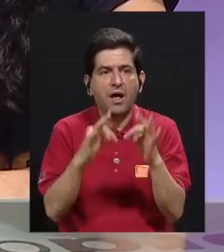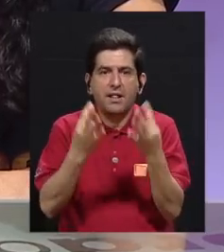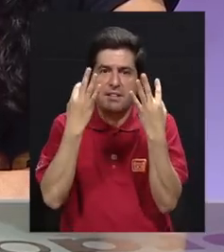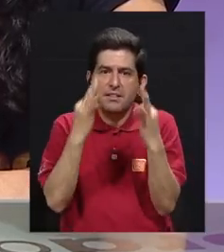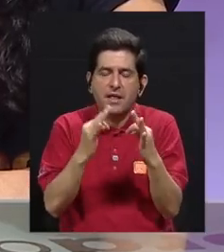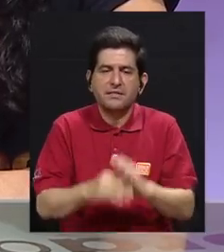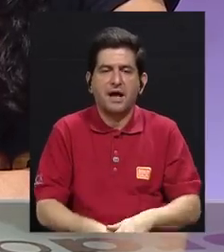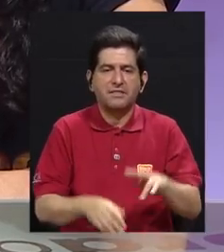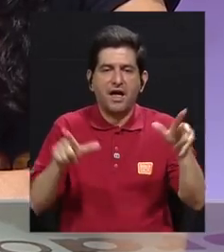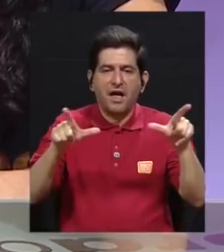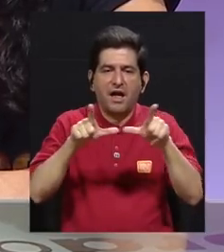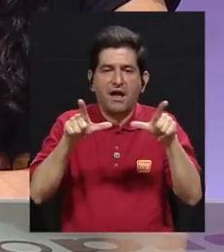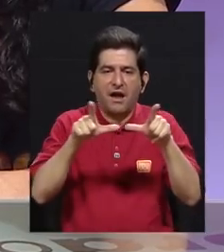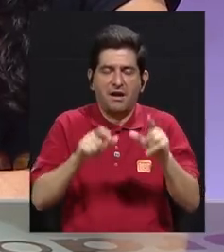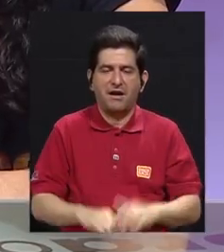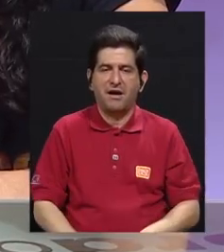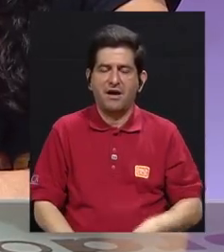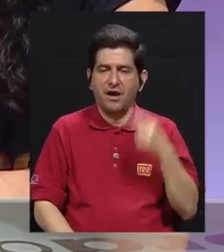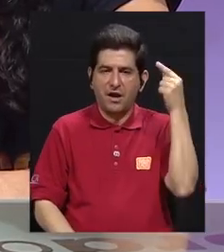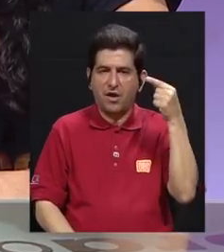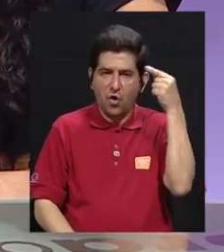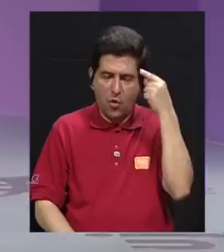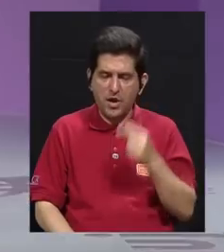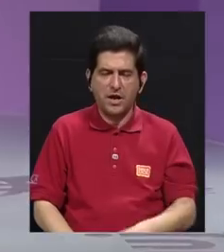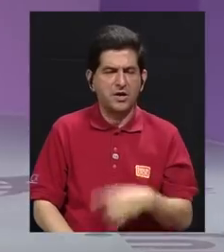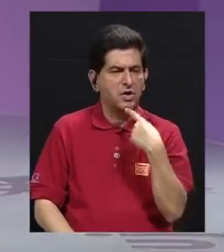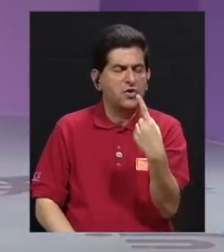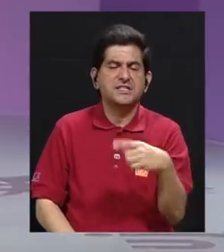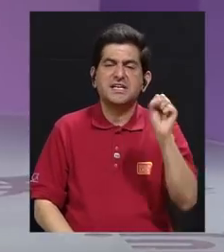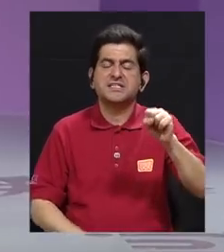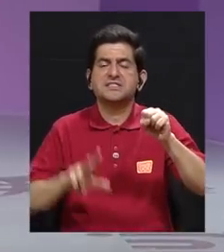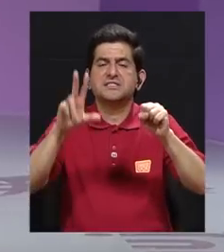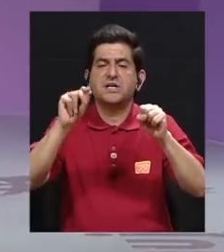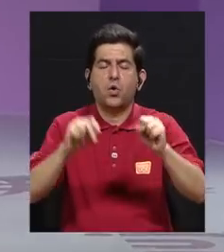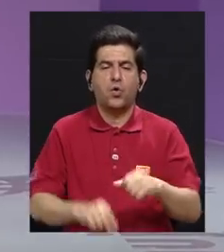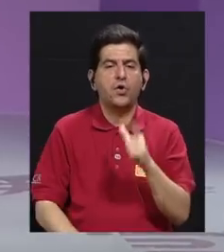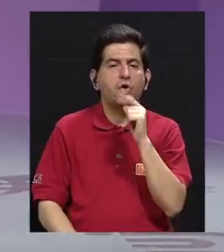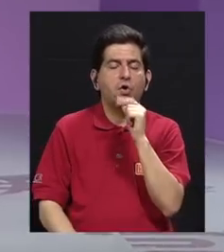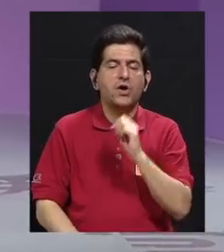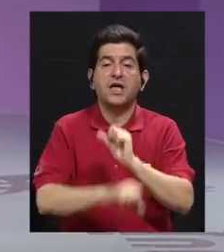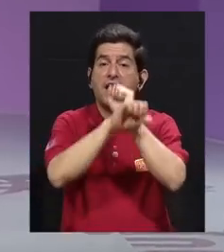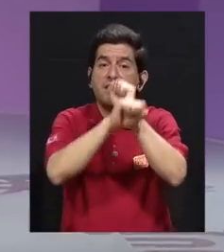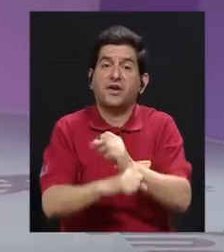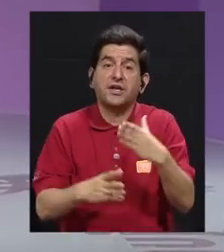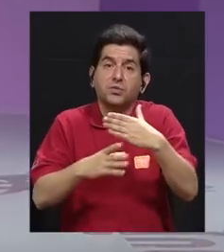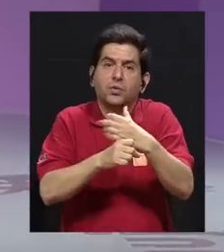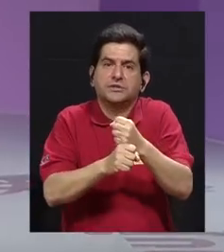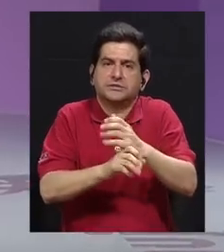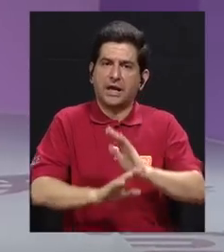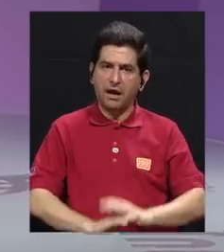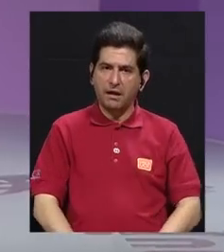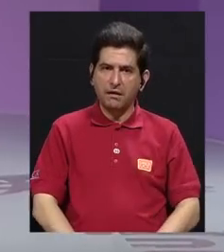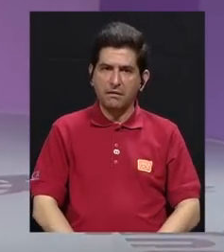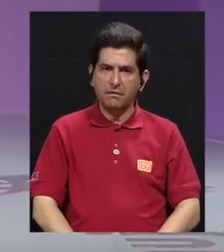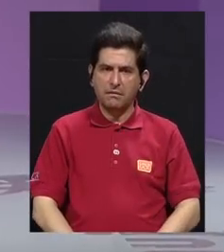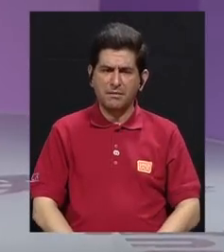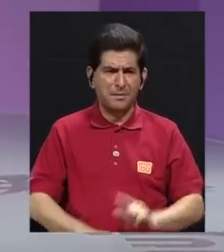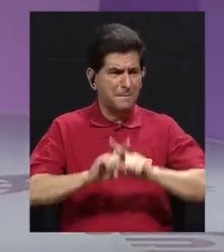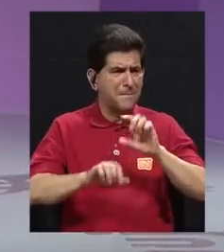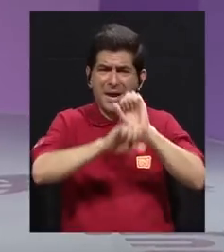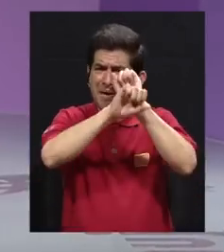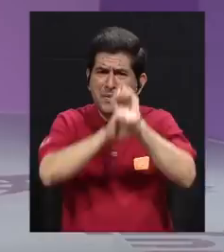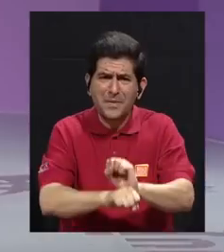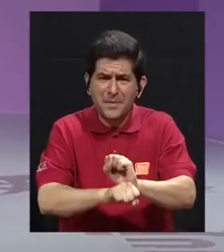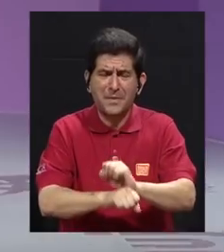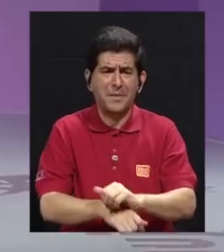incluso están tratando de certificar, que el Estado certifique quién puede o no hacer rituales.